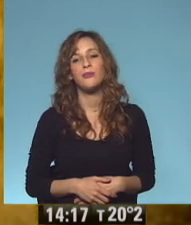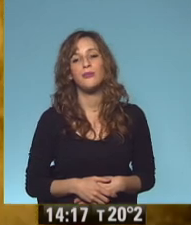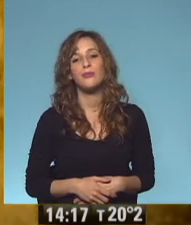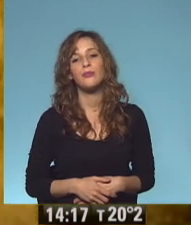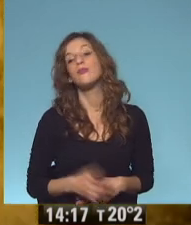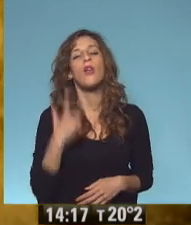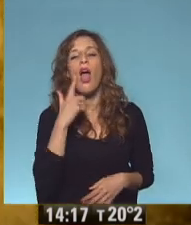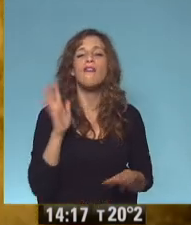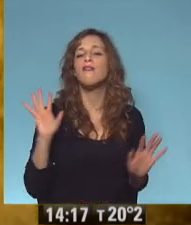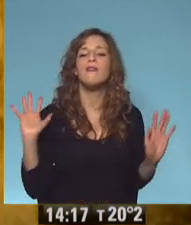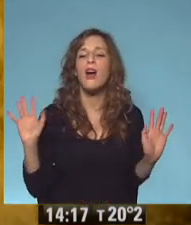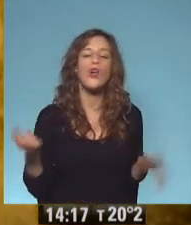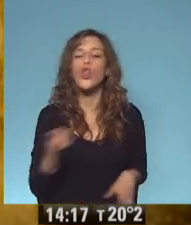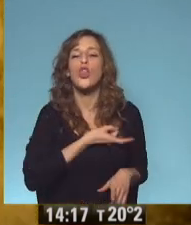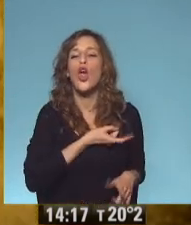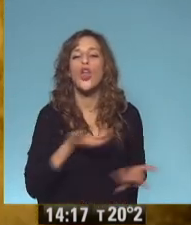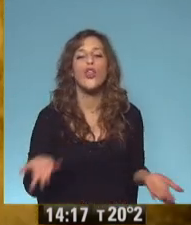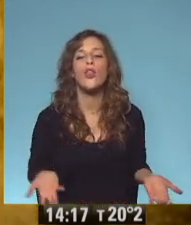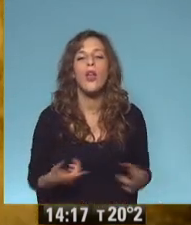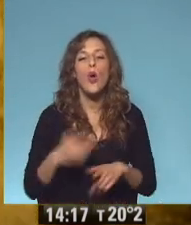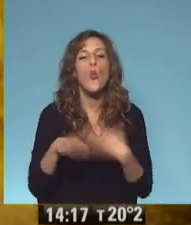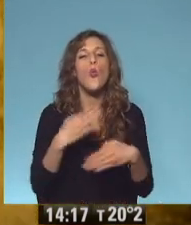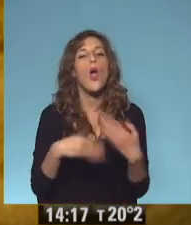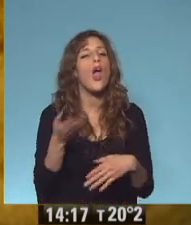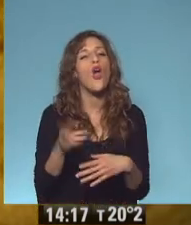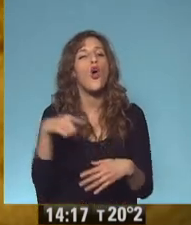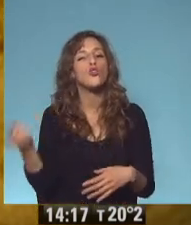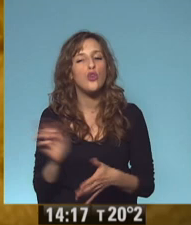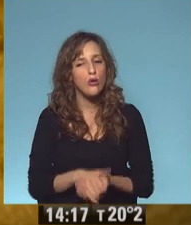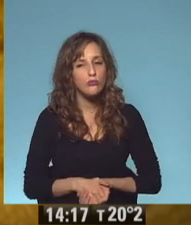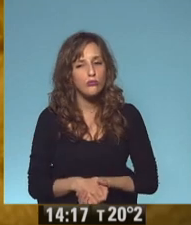A ver, ¿dónde estaban las tacitas?